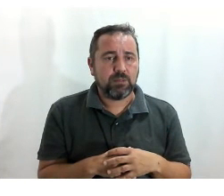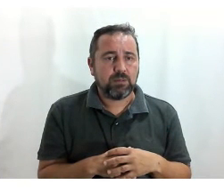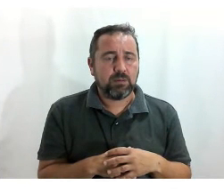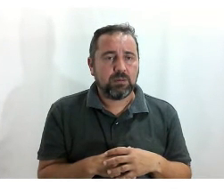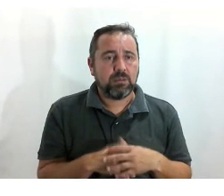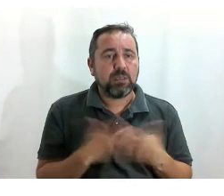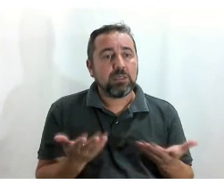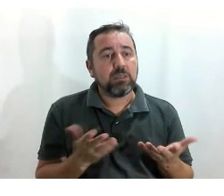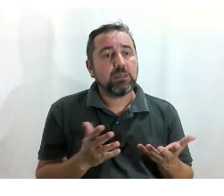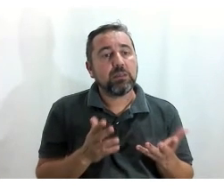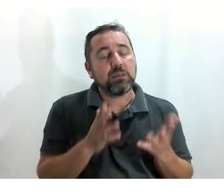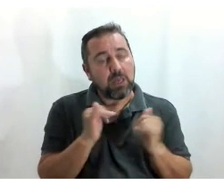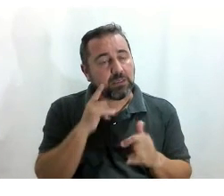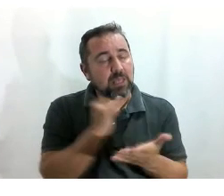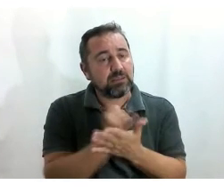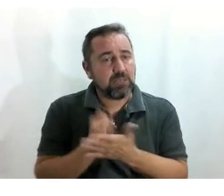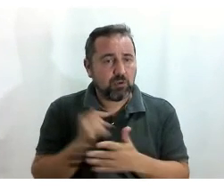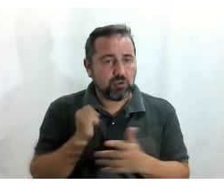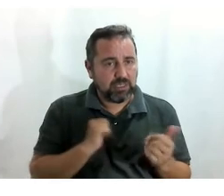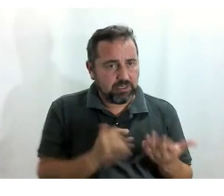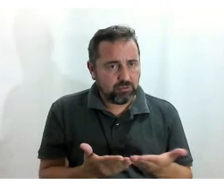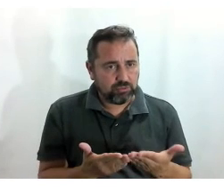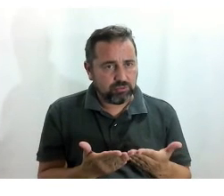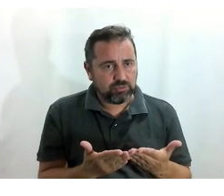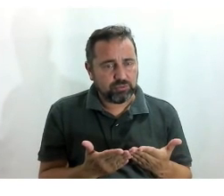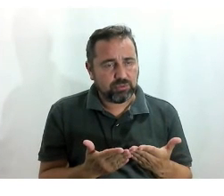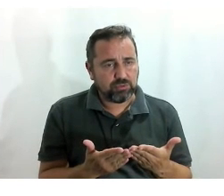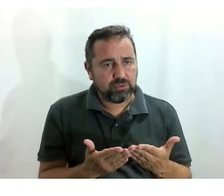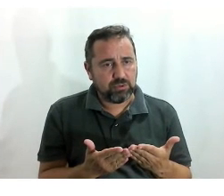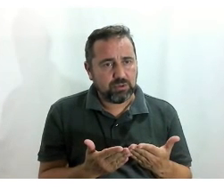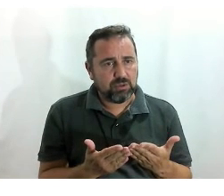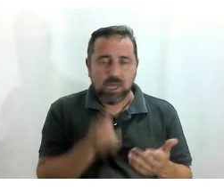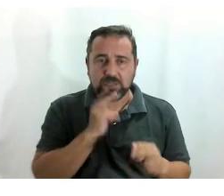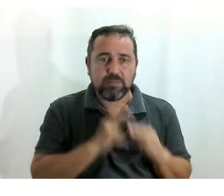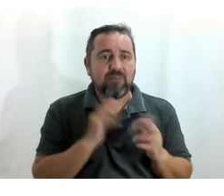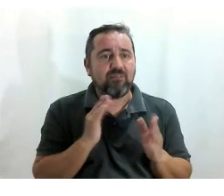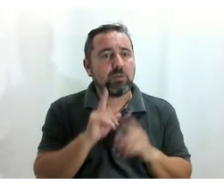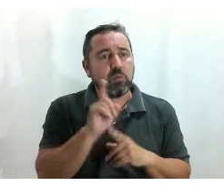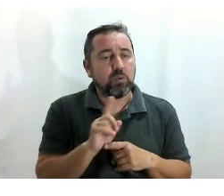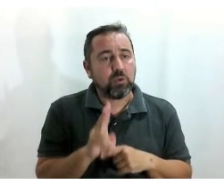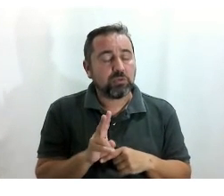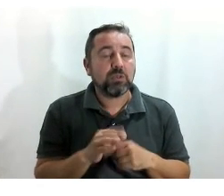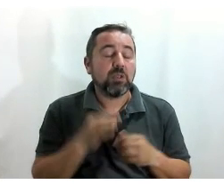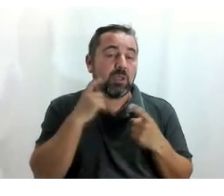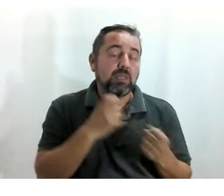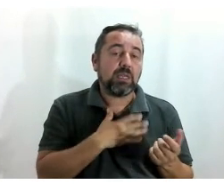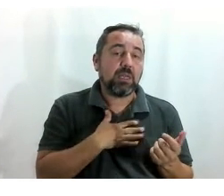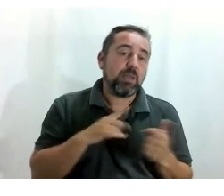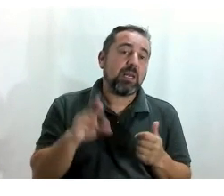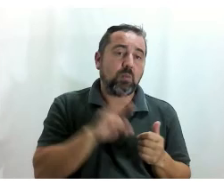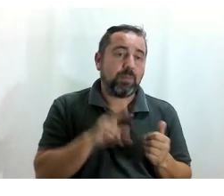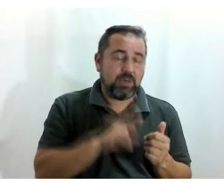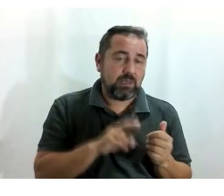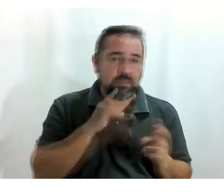Y existen ensayos clínicos, como este que está en fase 1-2, que lo que trata de recuperar es mutaciones